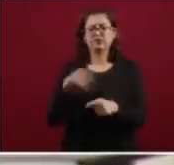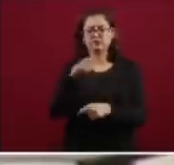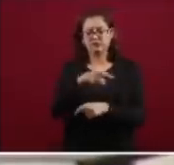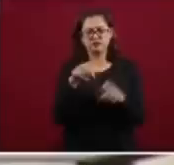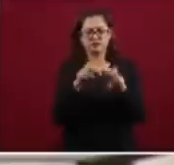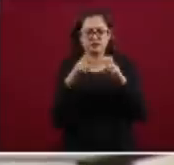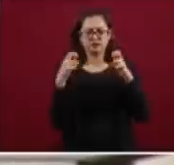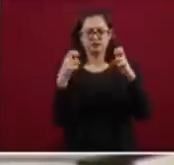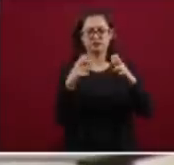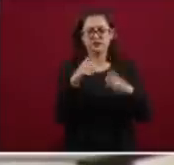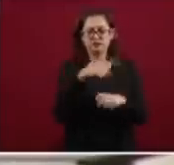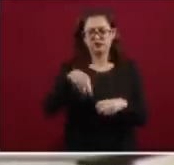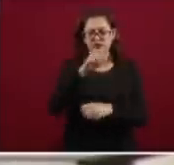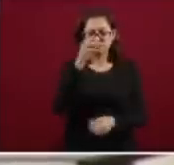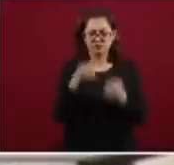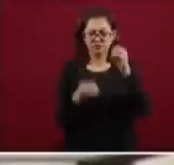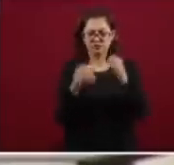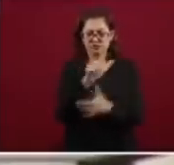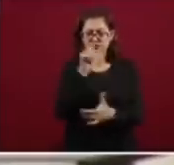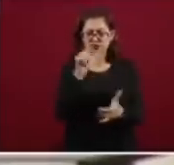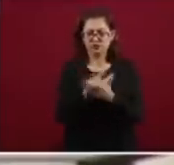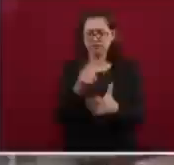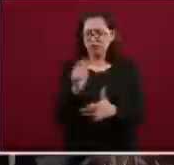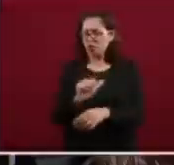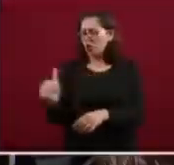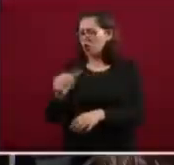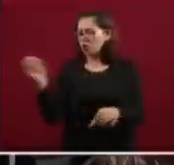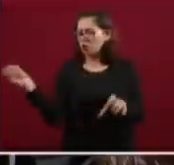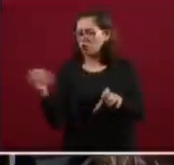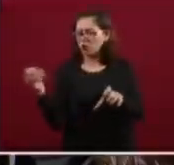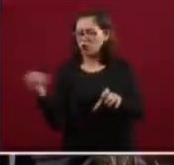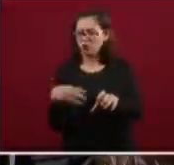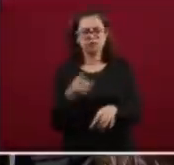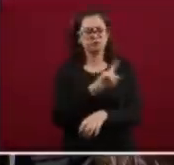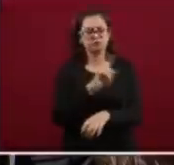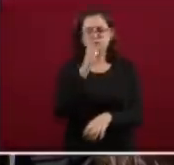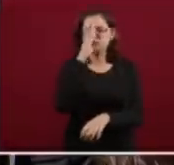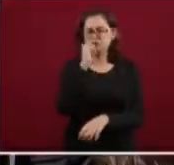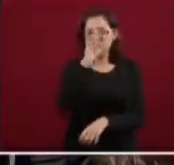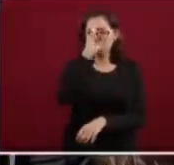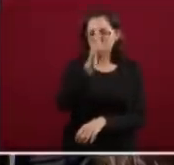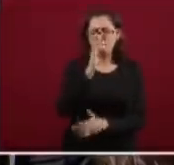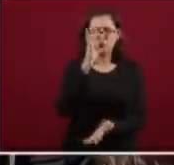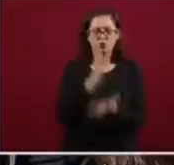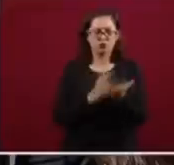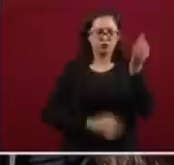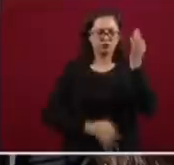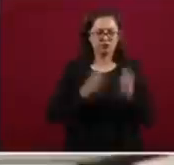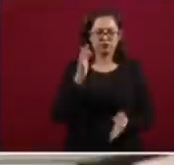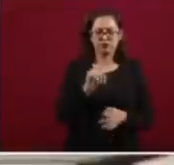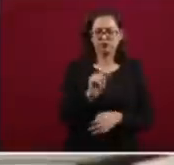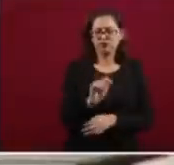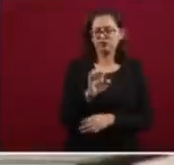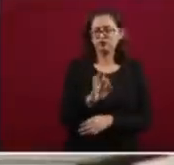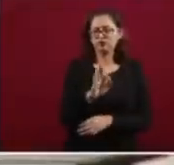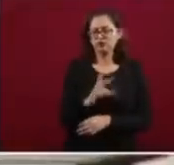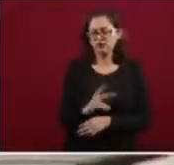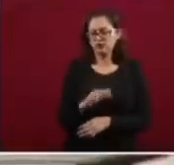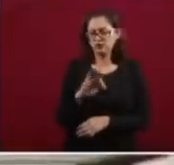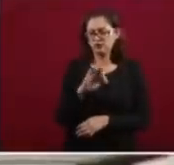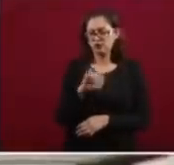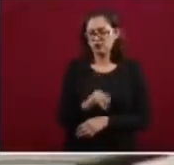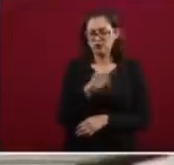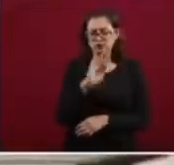magistrados electorales precisamente recibir otro ingreso que no sea el que le paga al tribunal por favor su opinión de